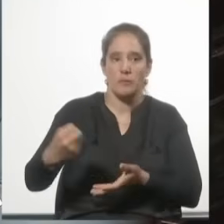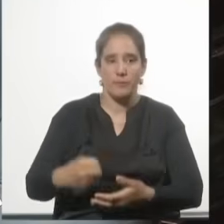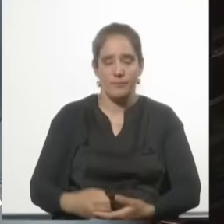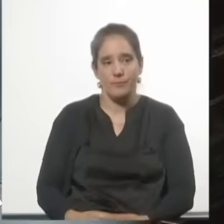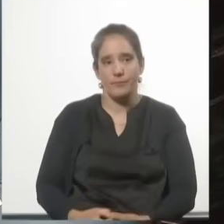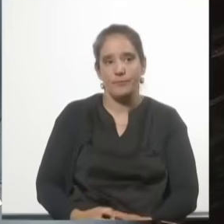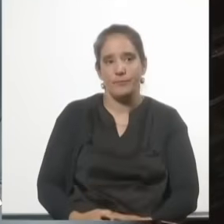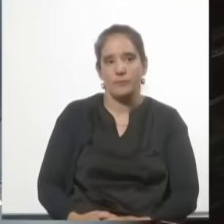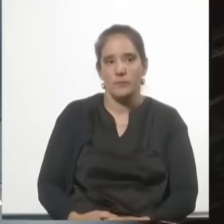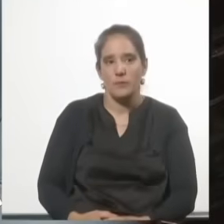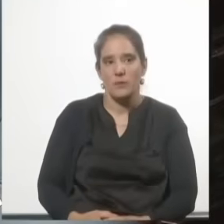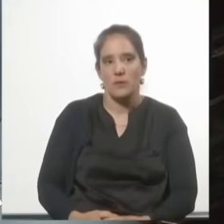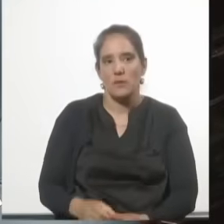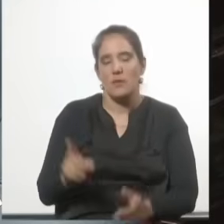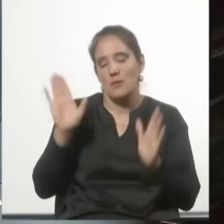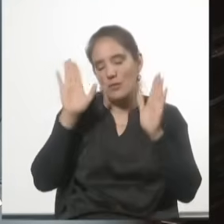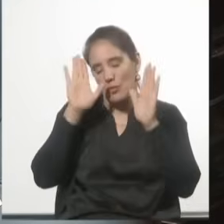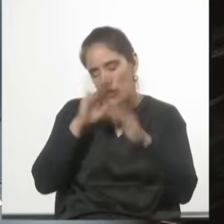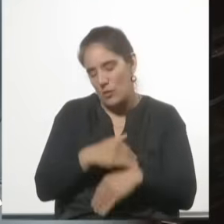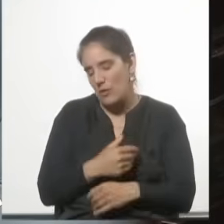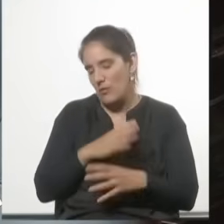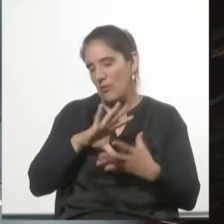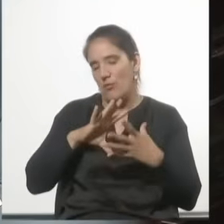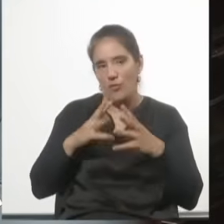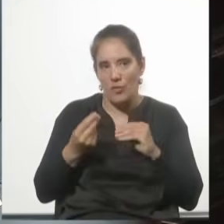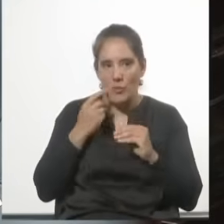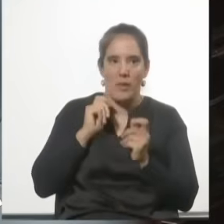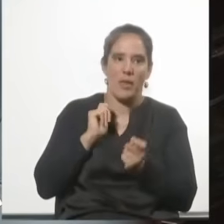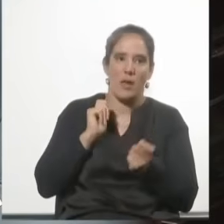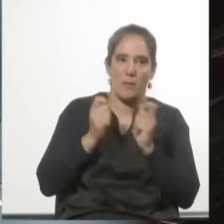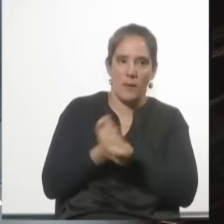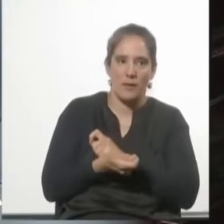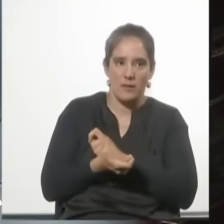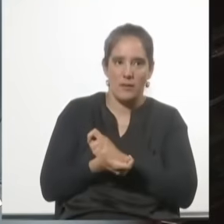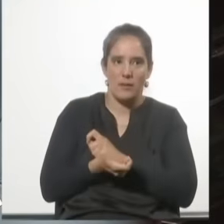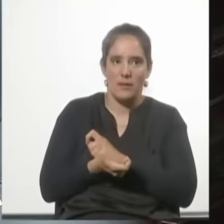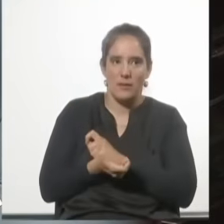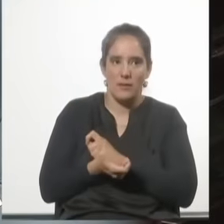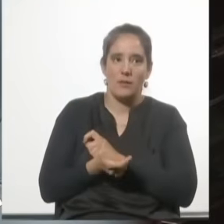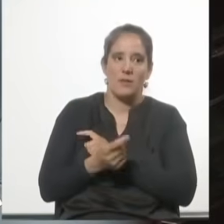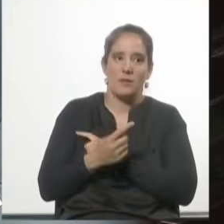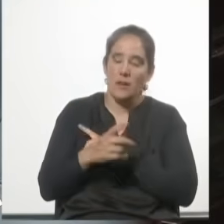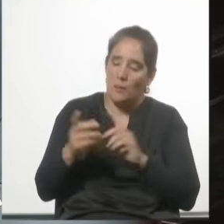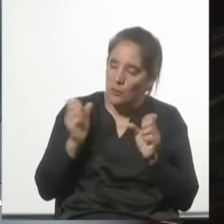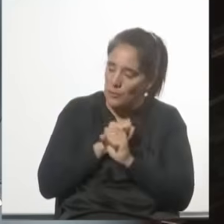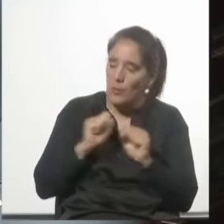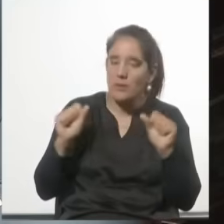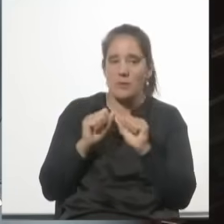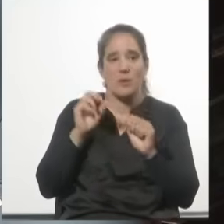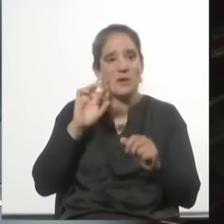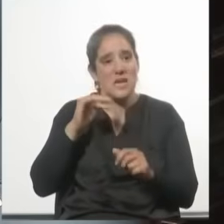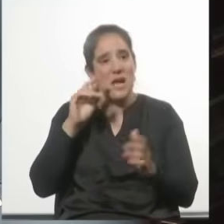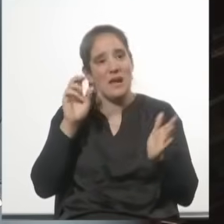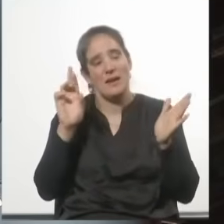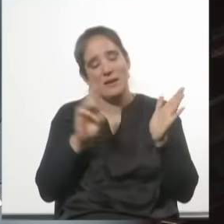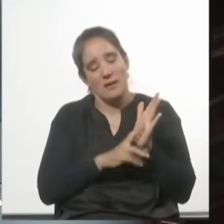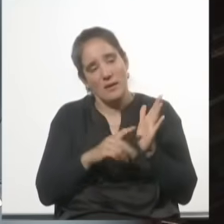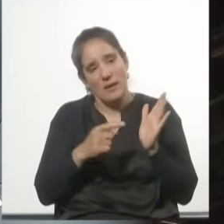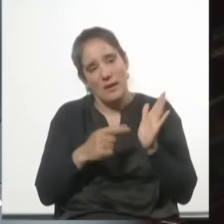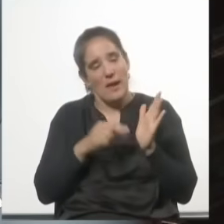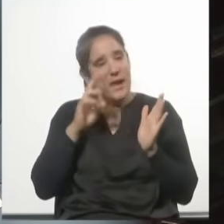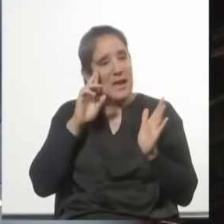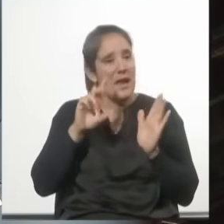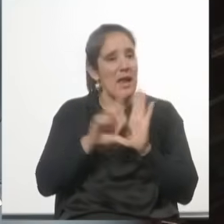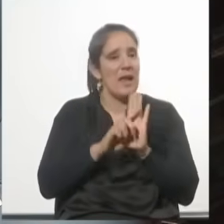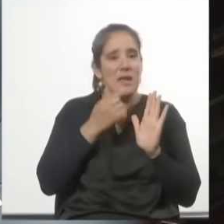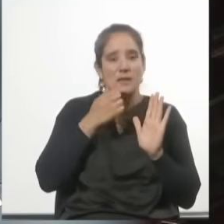pagado. No hay posibilidades de revocación e incluso tampoco sería posible jurídicamente a través de algún tipo de medida